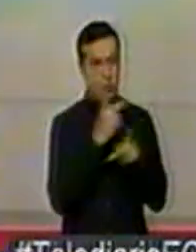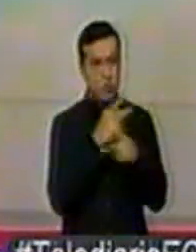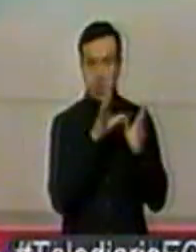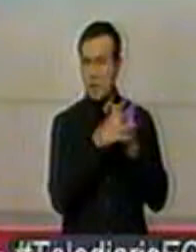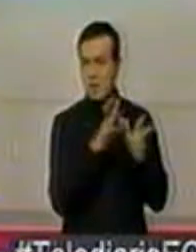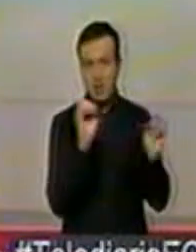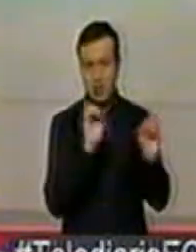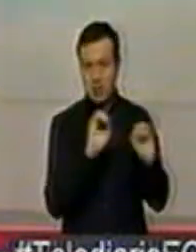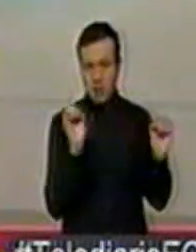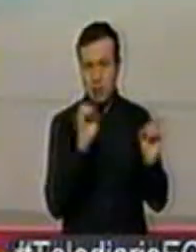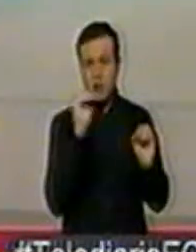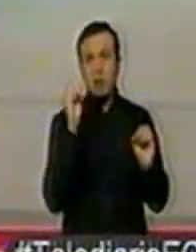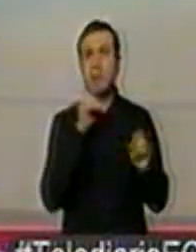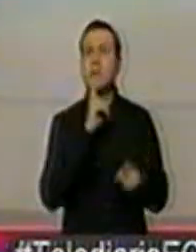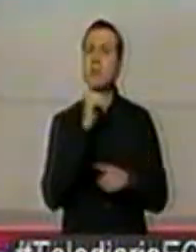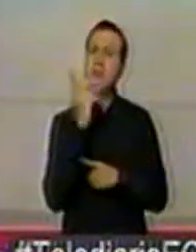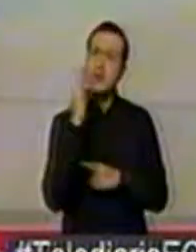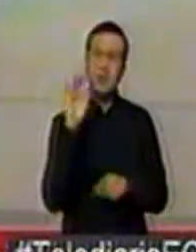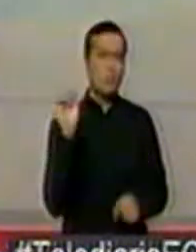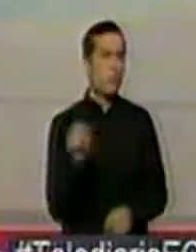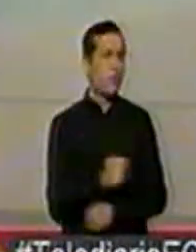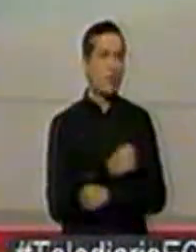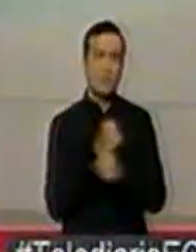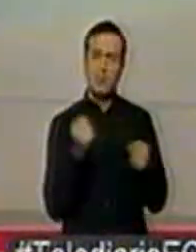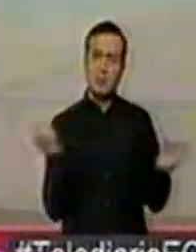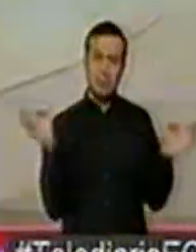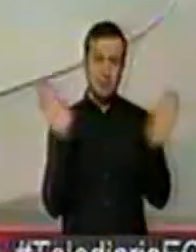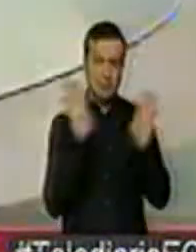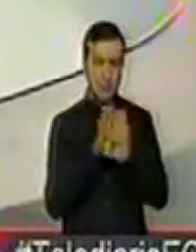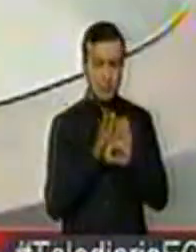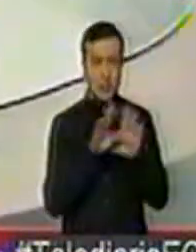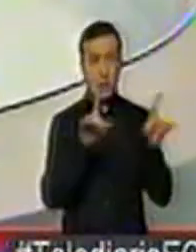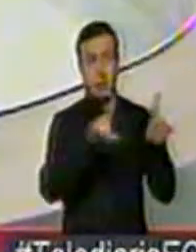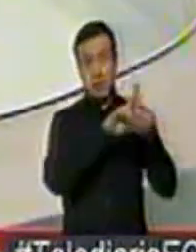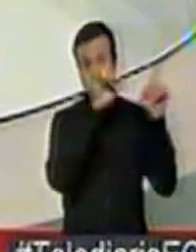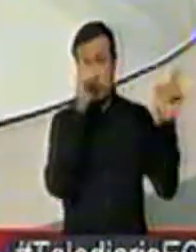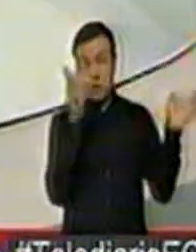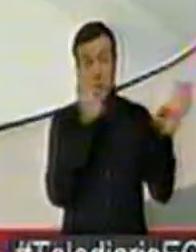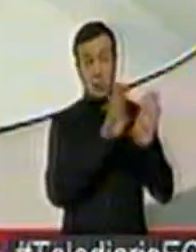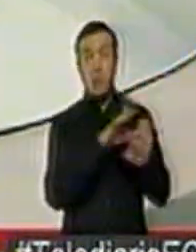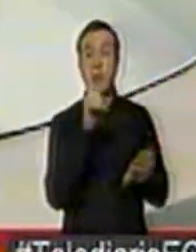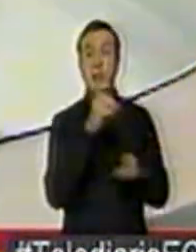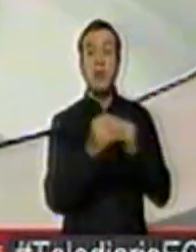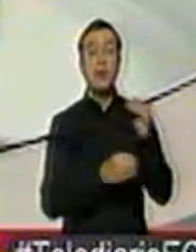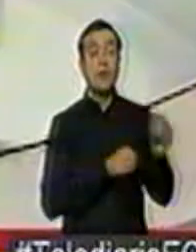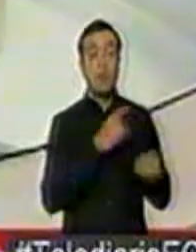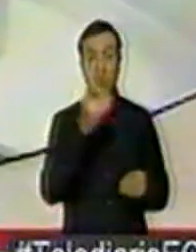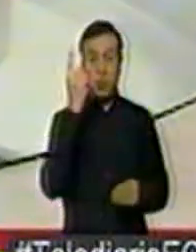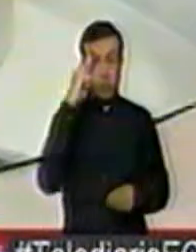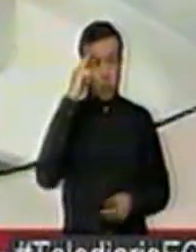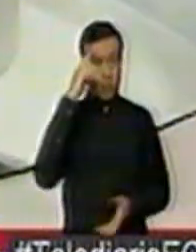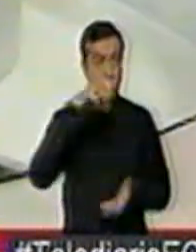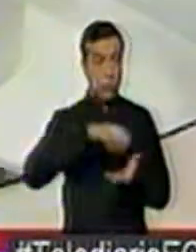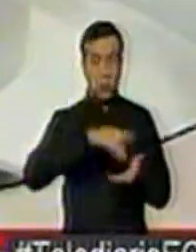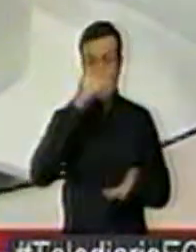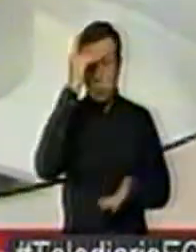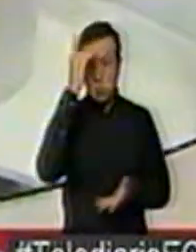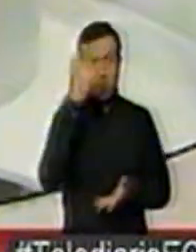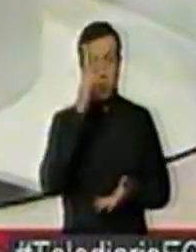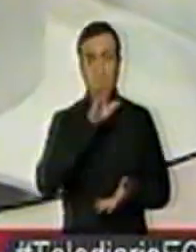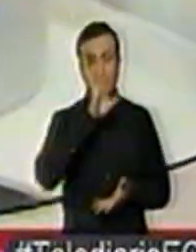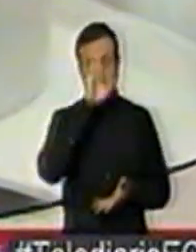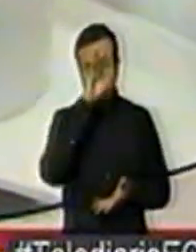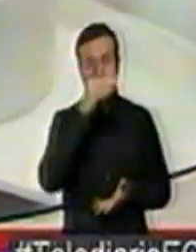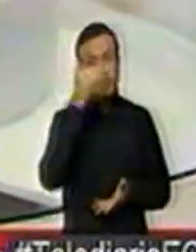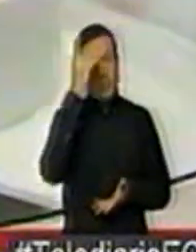y entonces por eso se hace imposible porque usted para liquidar la empresa no tiene que deberle nada al estado entonces siempre le